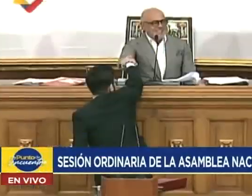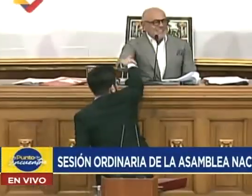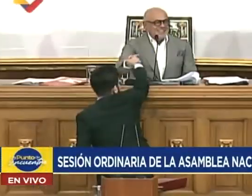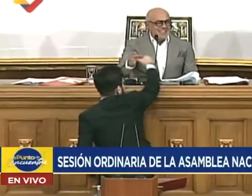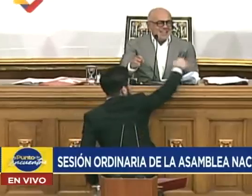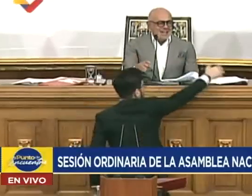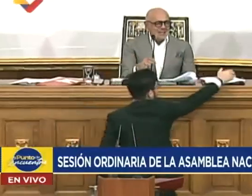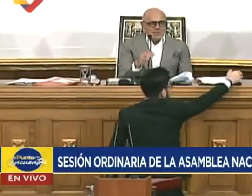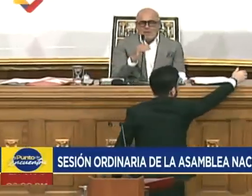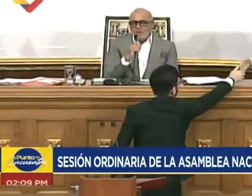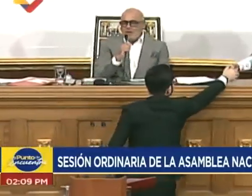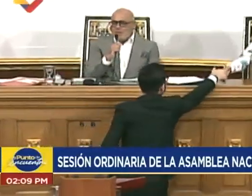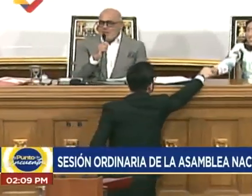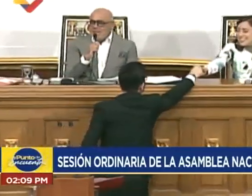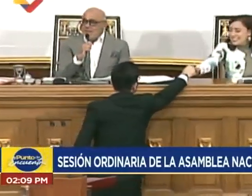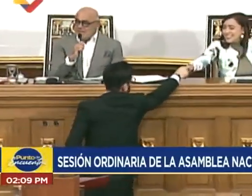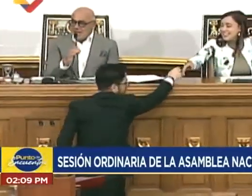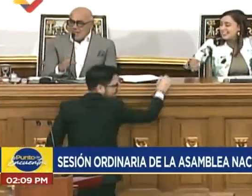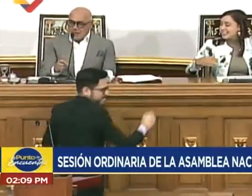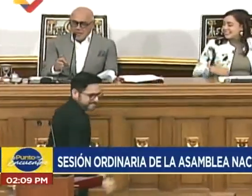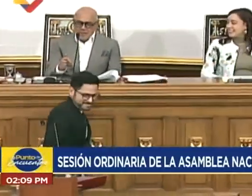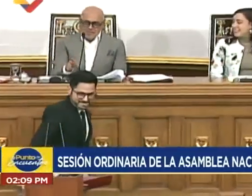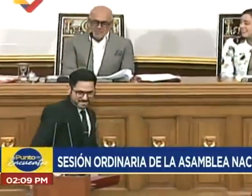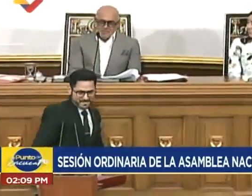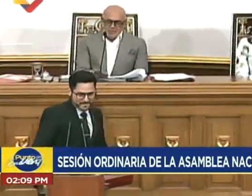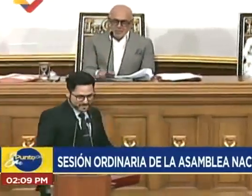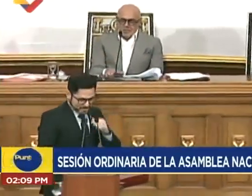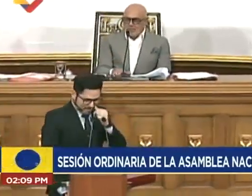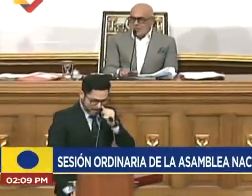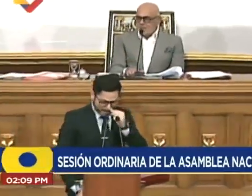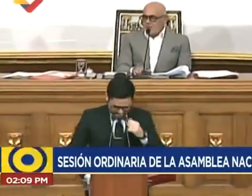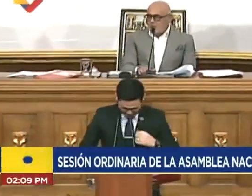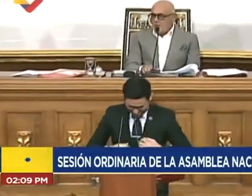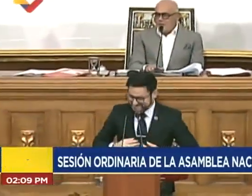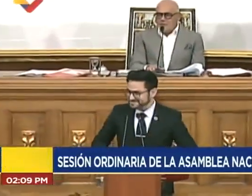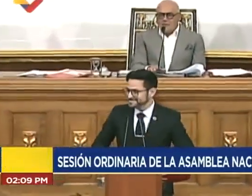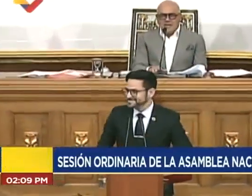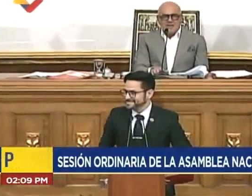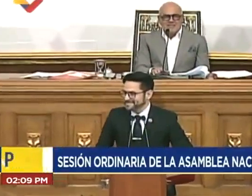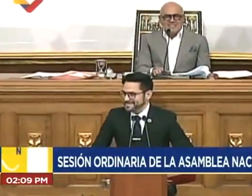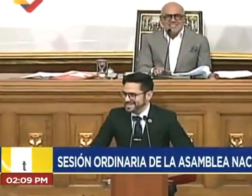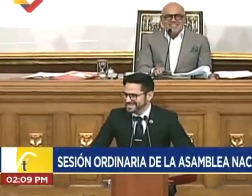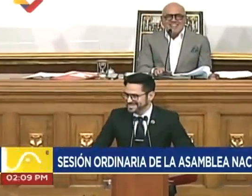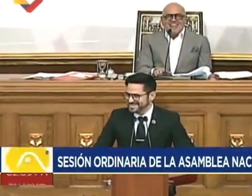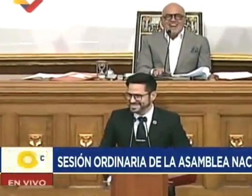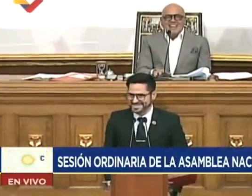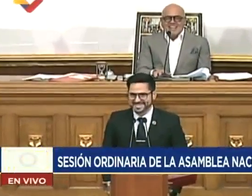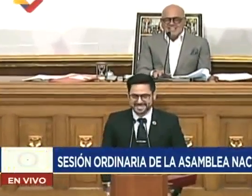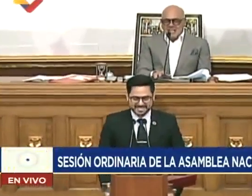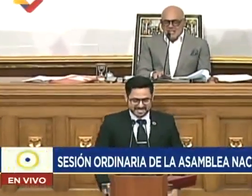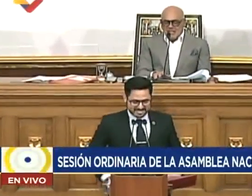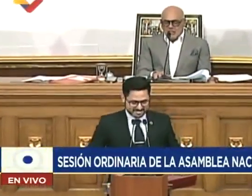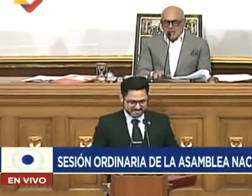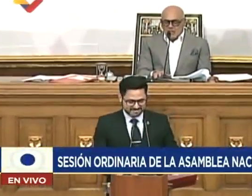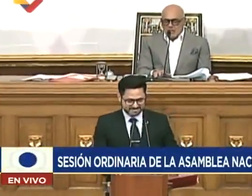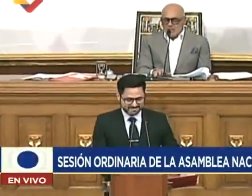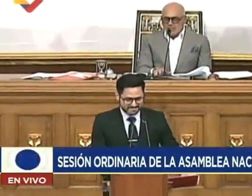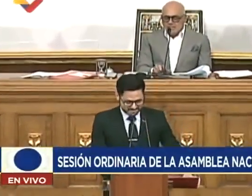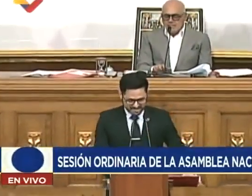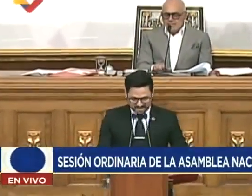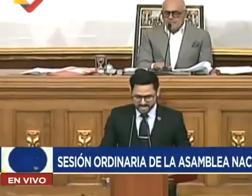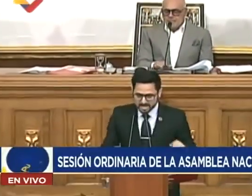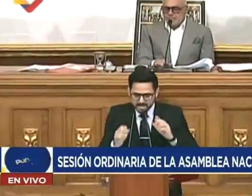Lara. Y el cantor del pueblo Alí Primera se la pasaba por allá, con sus golpes tocuyanos. Adelante,